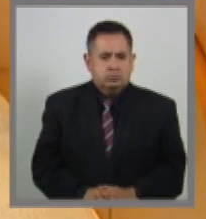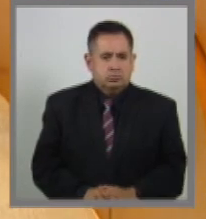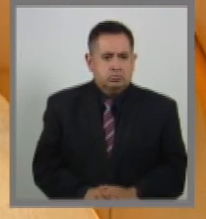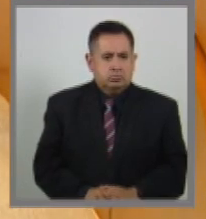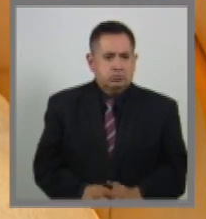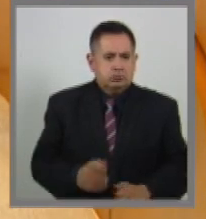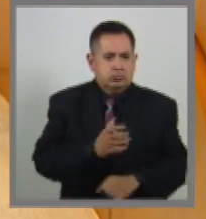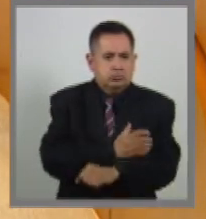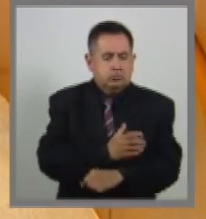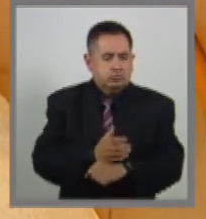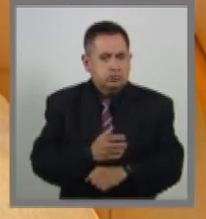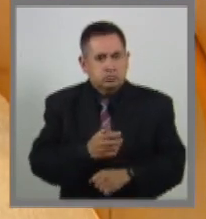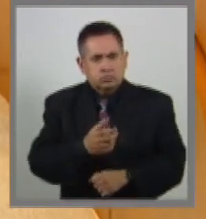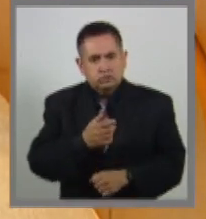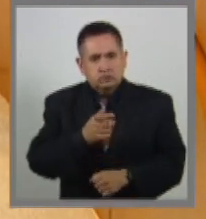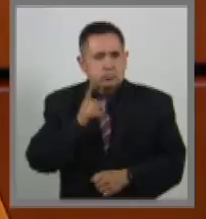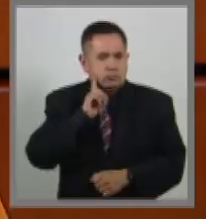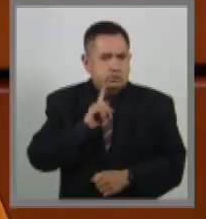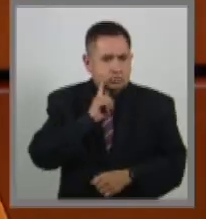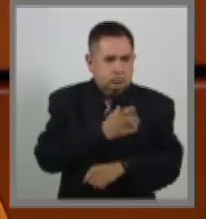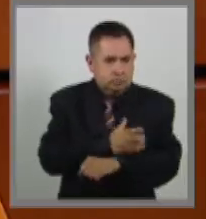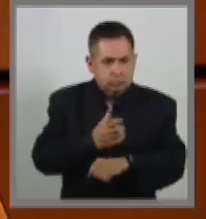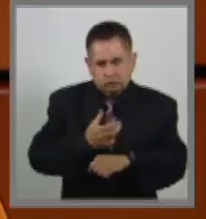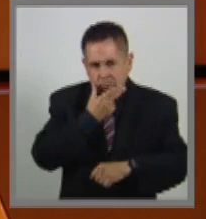Compañeras y compañeros senadores,